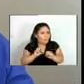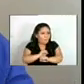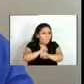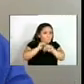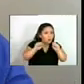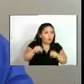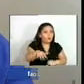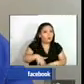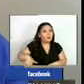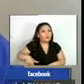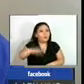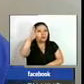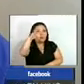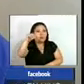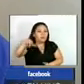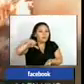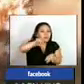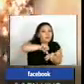en Irán.